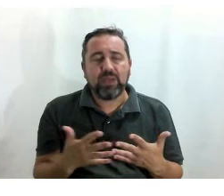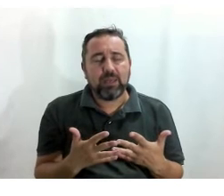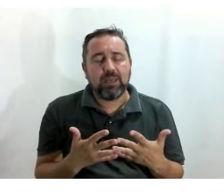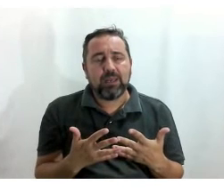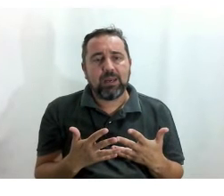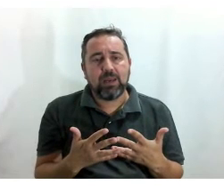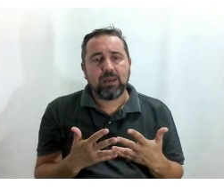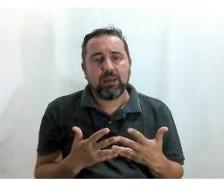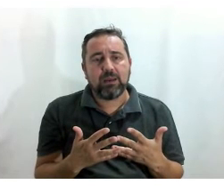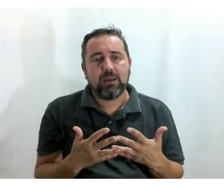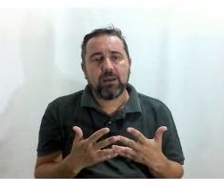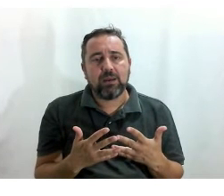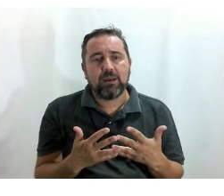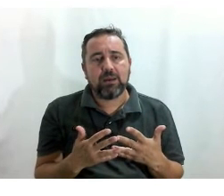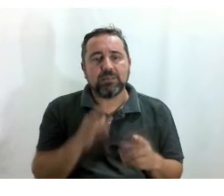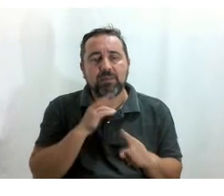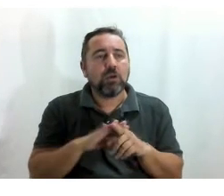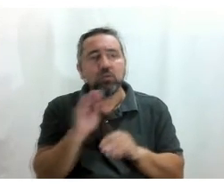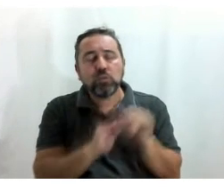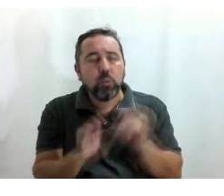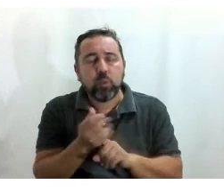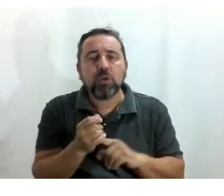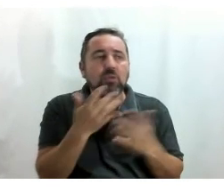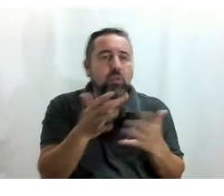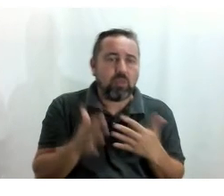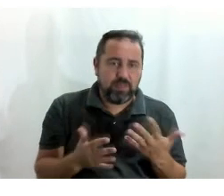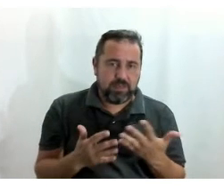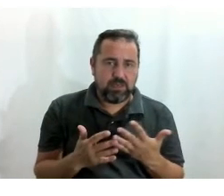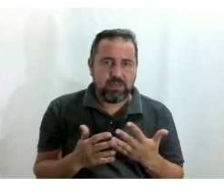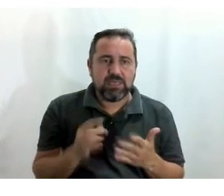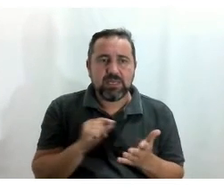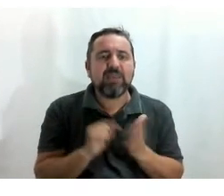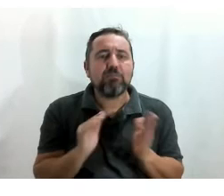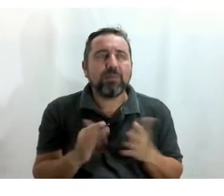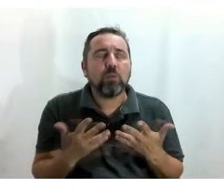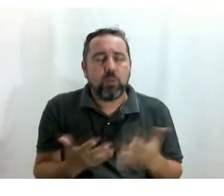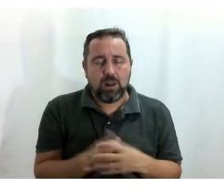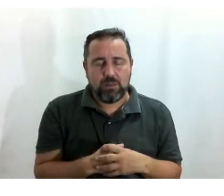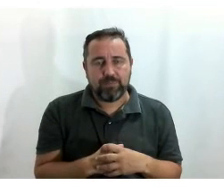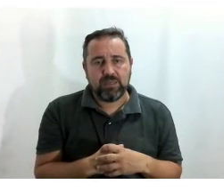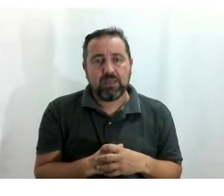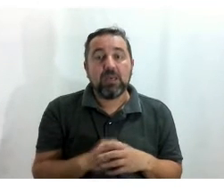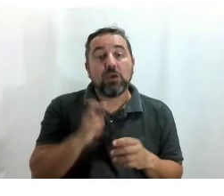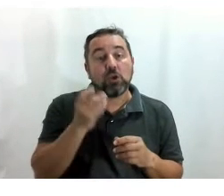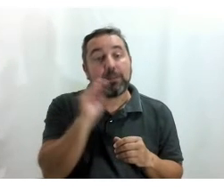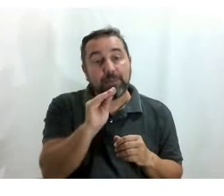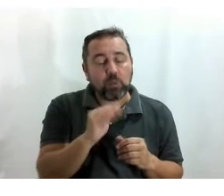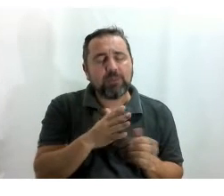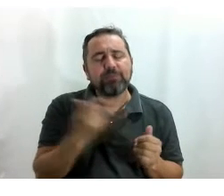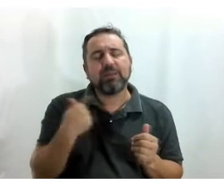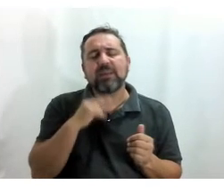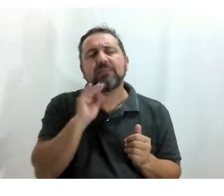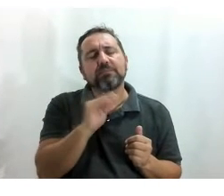dónde pueden estar las soluciones y en qué momento. Otra pregunta dice, quería saber si